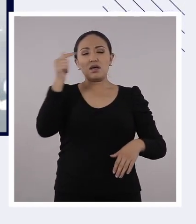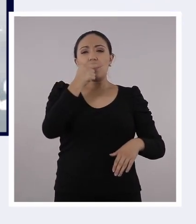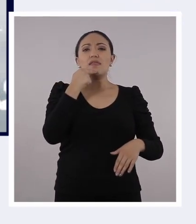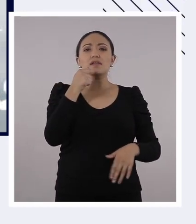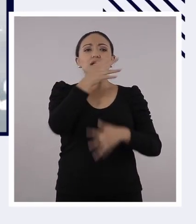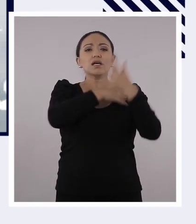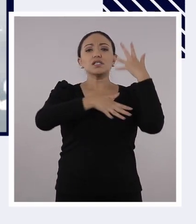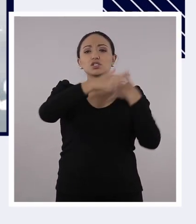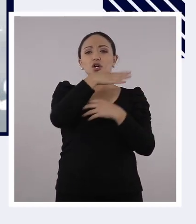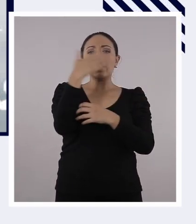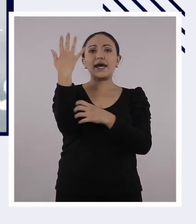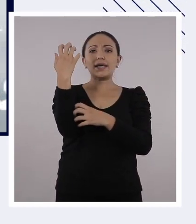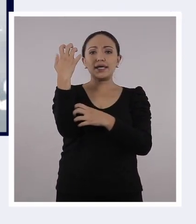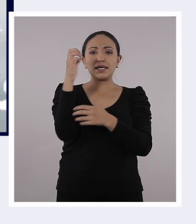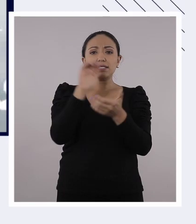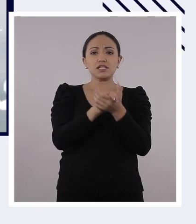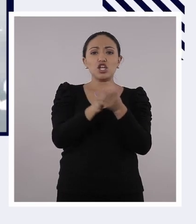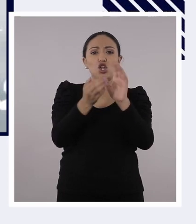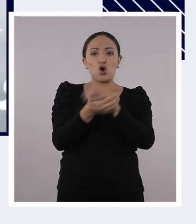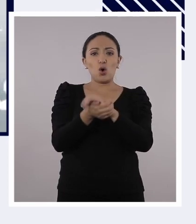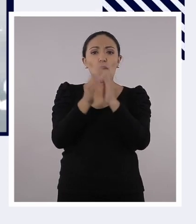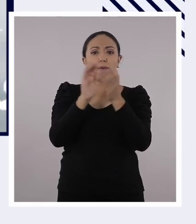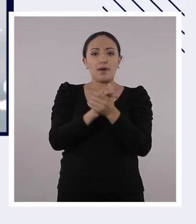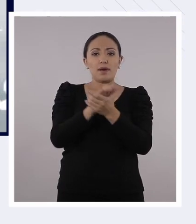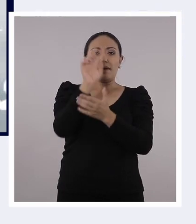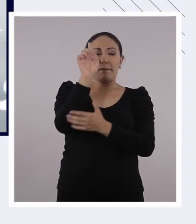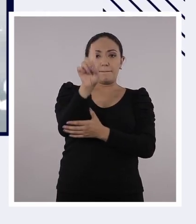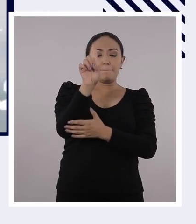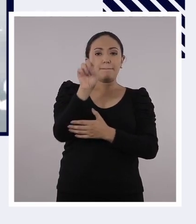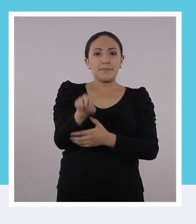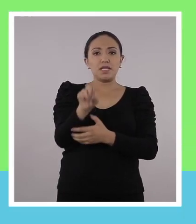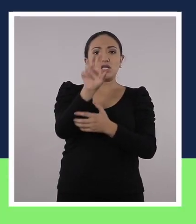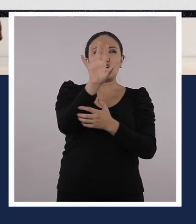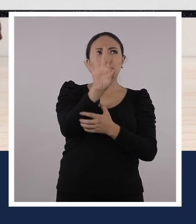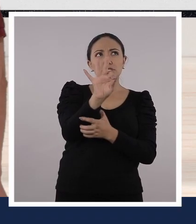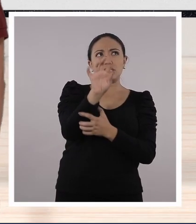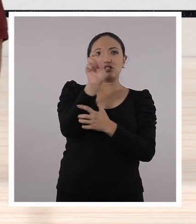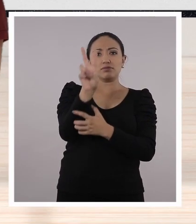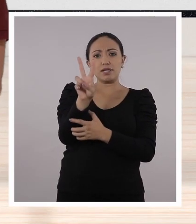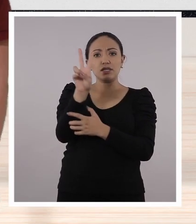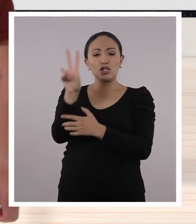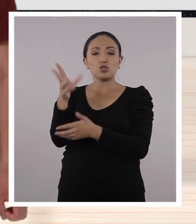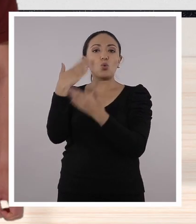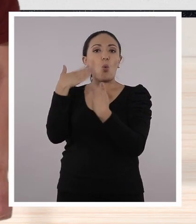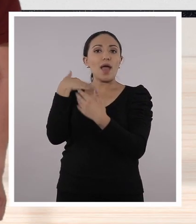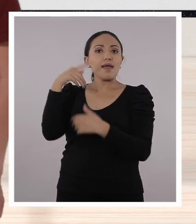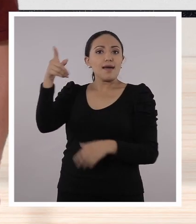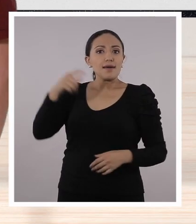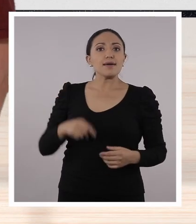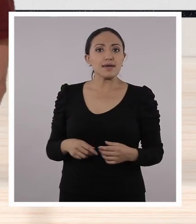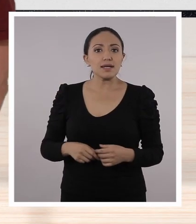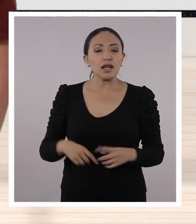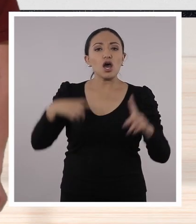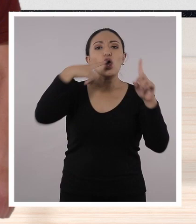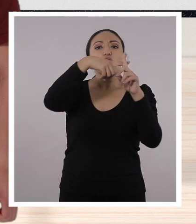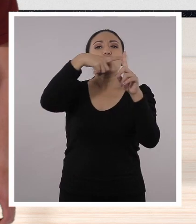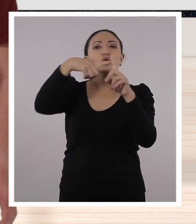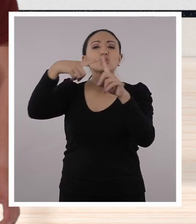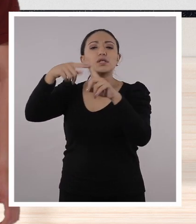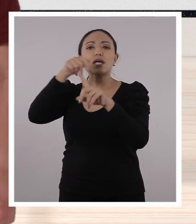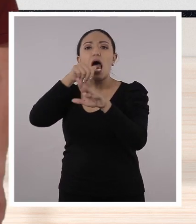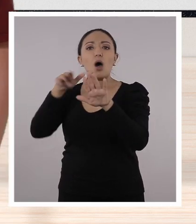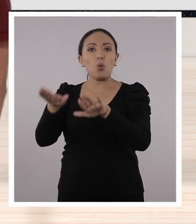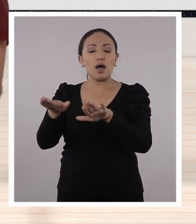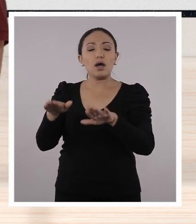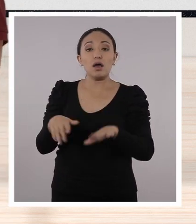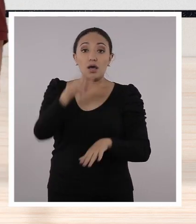de novela, los hechos del 15 de noviembre de 1922. Esto sucedió en Guayaquil y fue